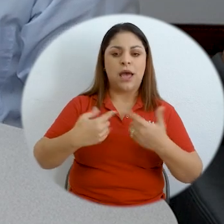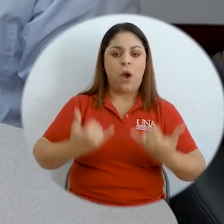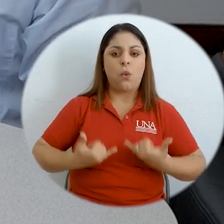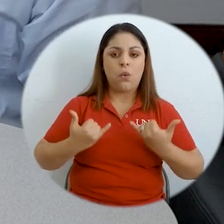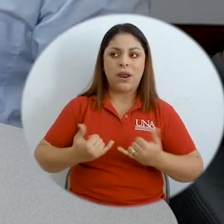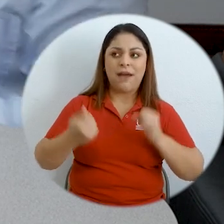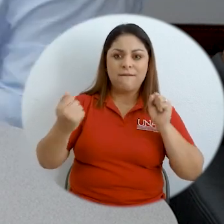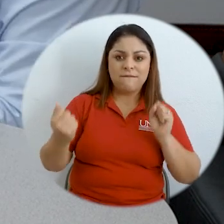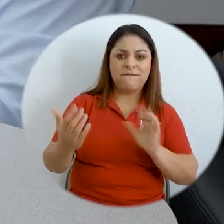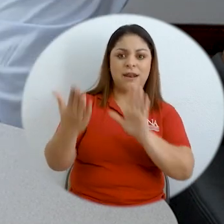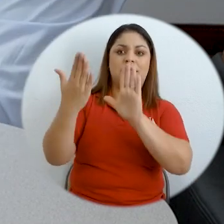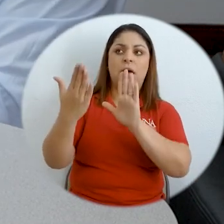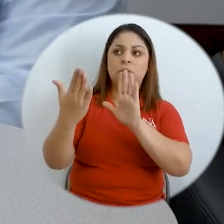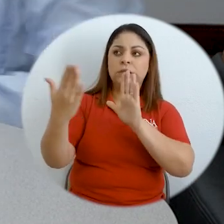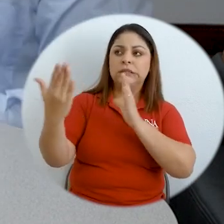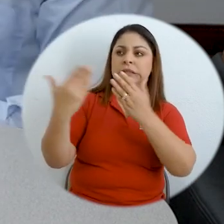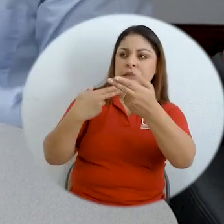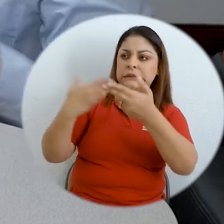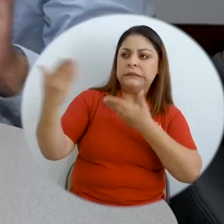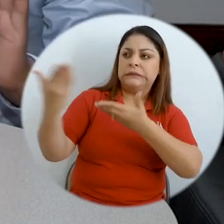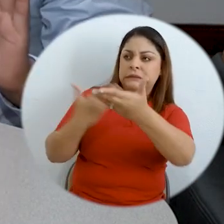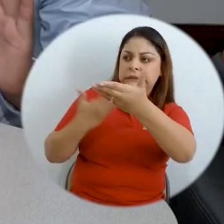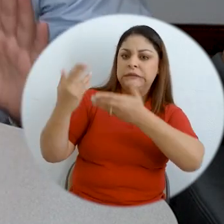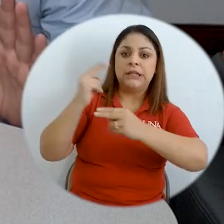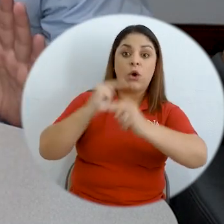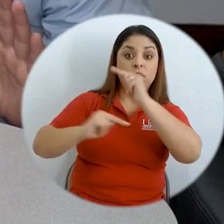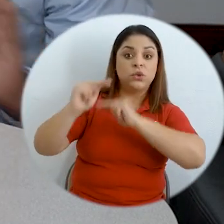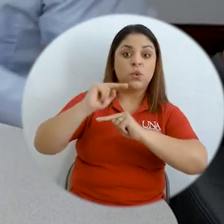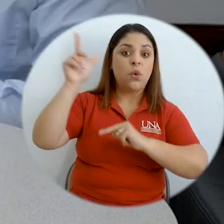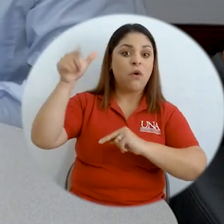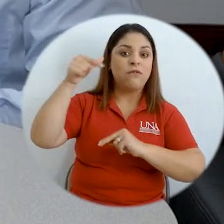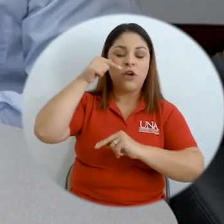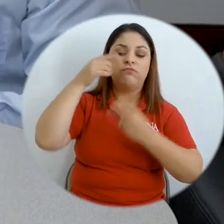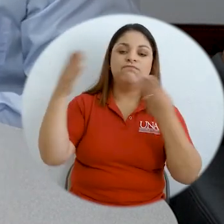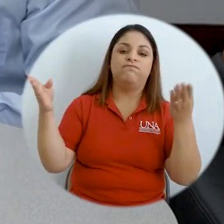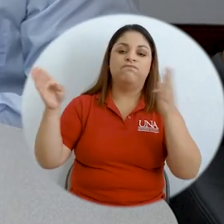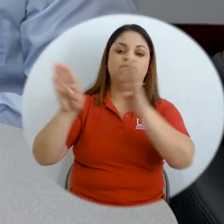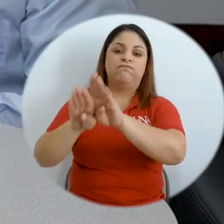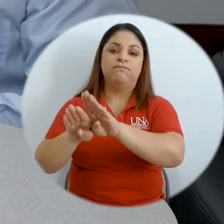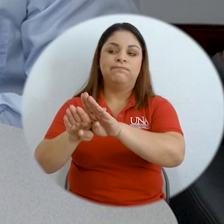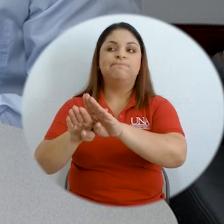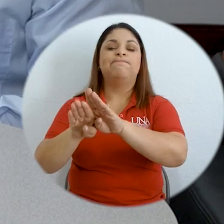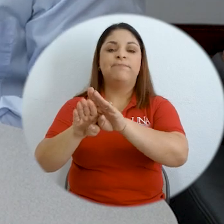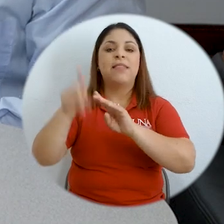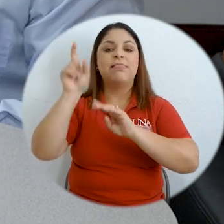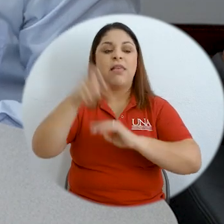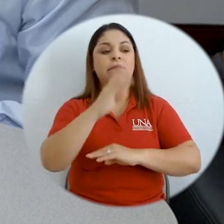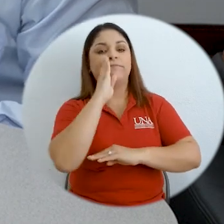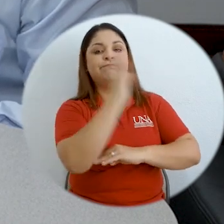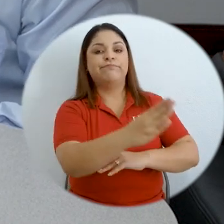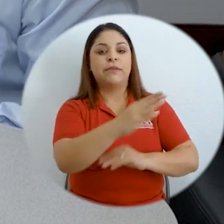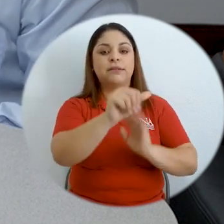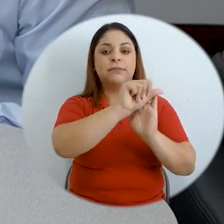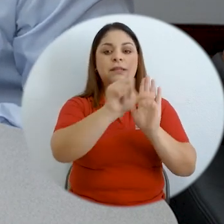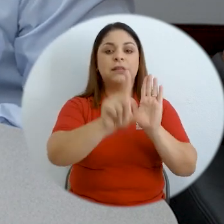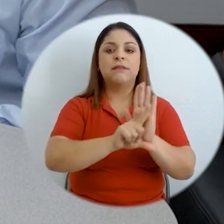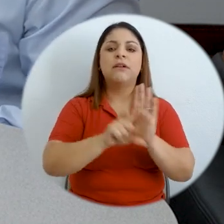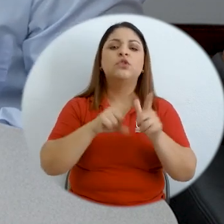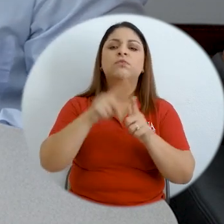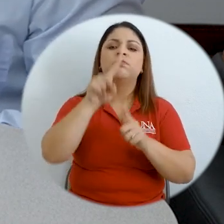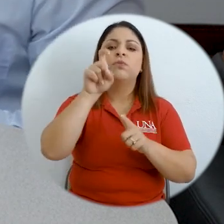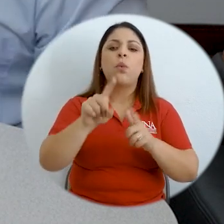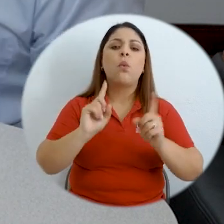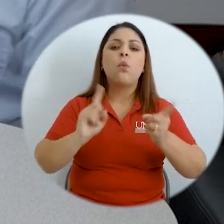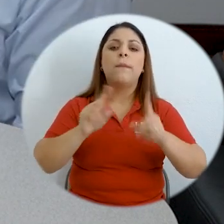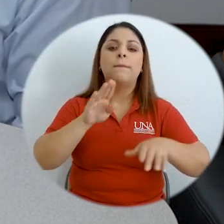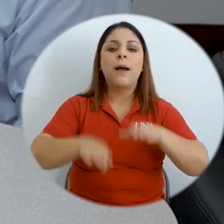panorama que enfrentamos ahorita es que la negociación con el gobierno se cierra. Tenemos que ir a la Asamblea Legislativa. ¿Cuál es el panorama y cuáles son los pasos